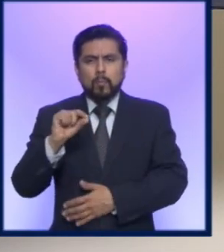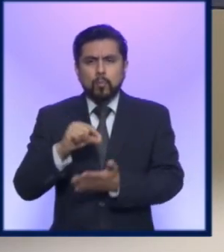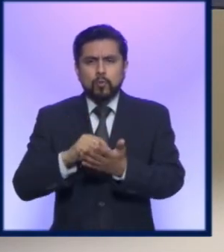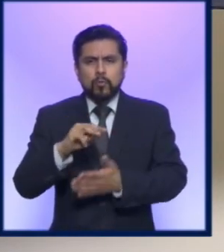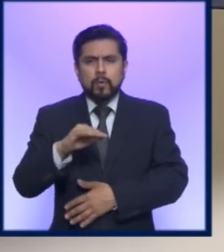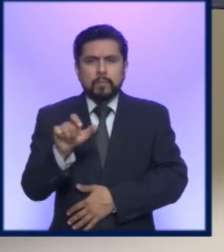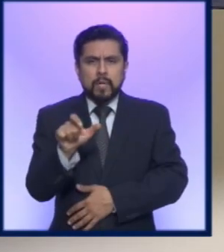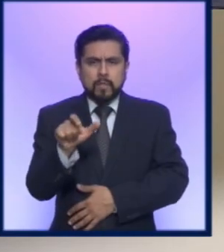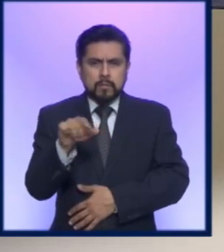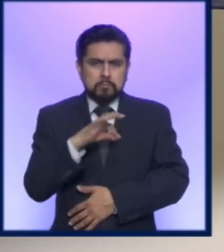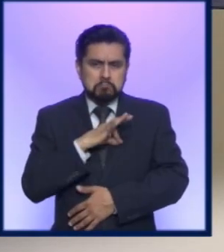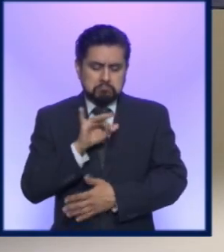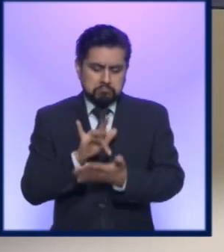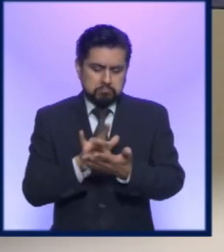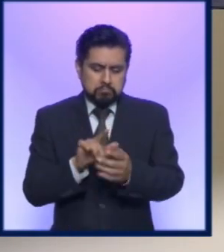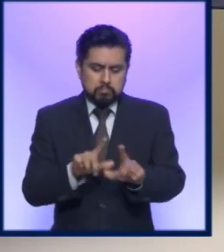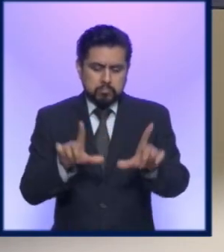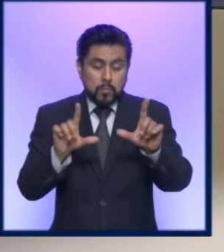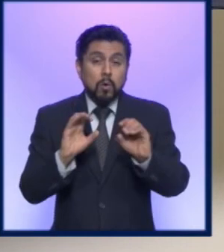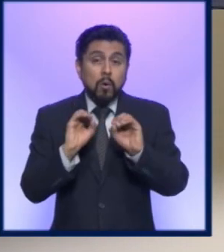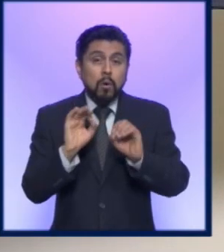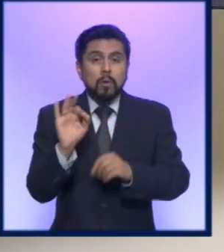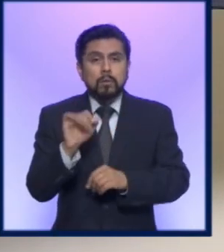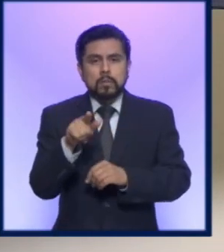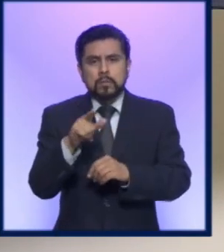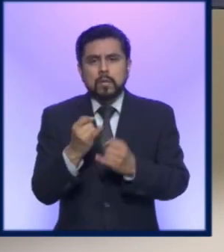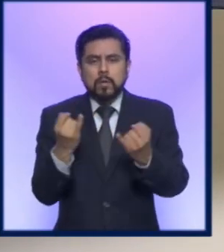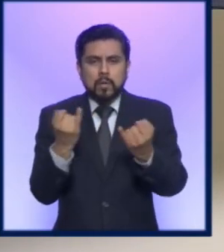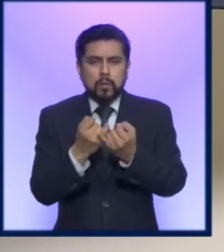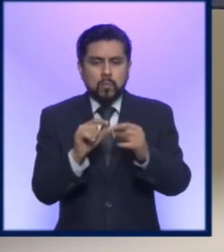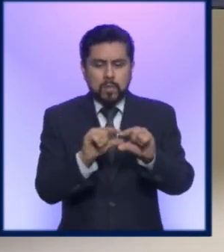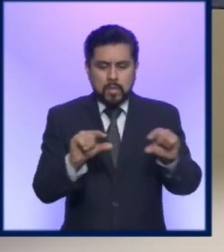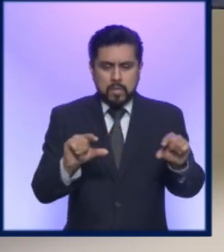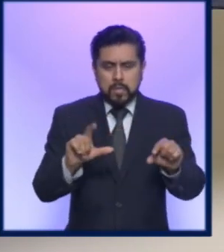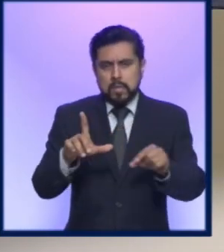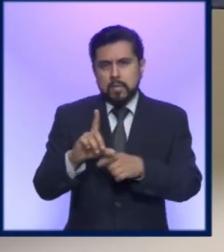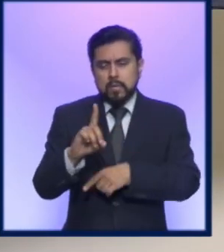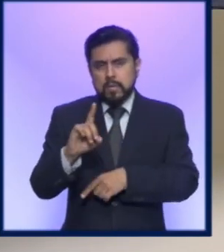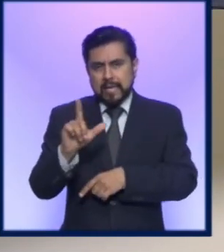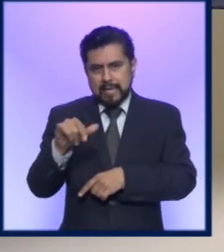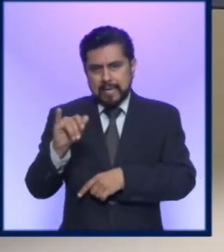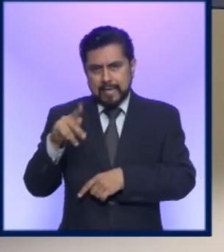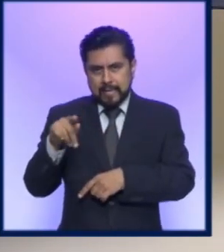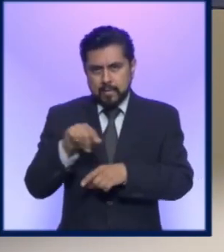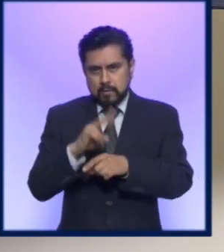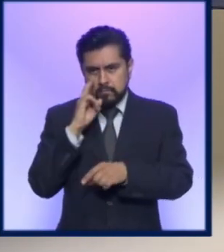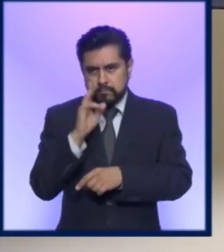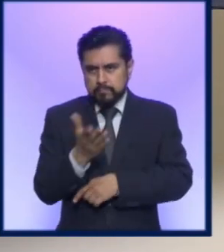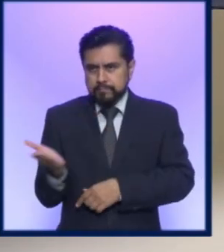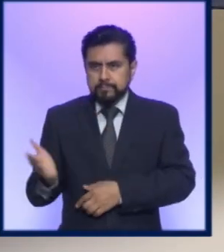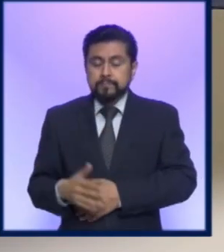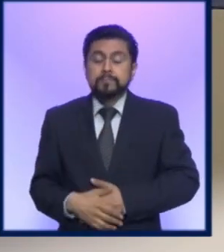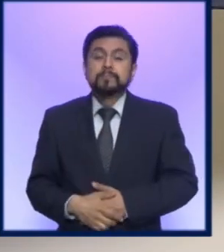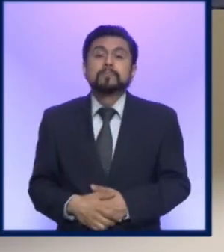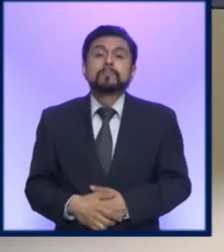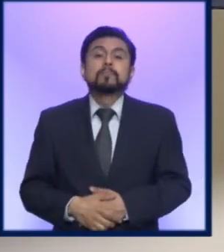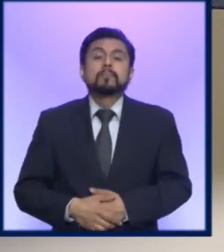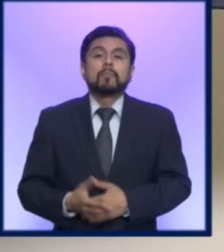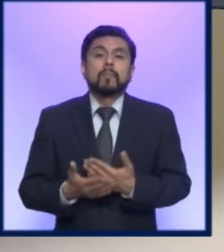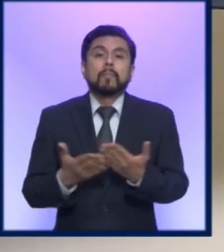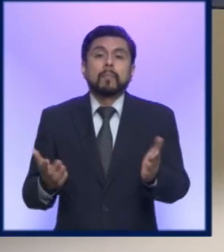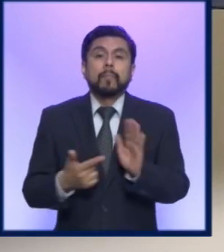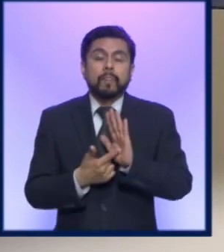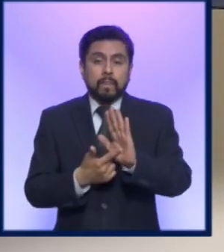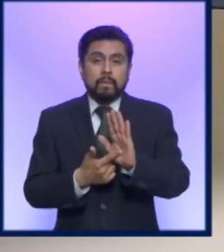www.te.gob.mx o bien accediendo a la dirección electrónica que mostramos en pantalla ahora Permítame